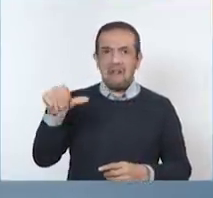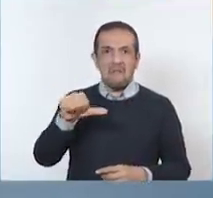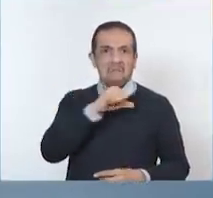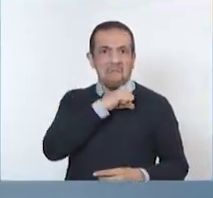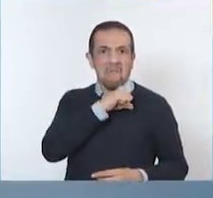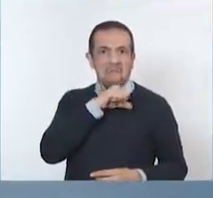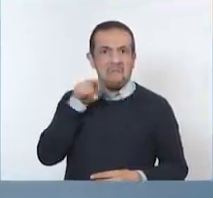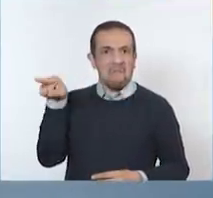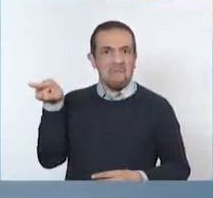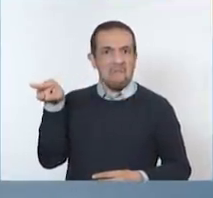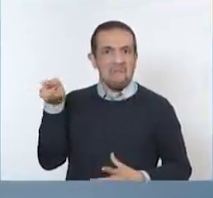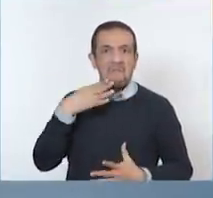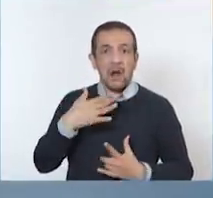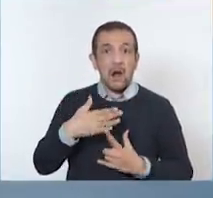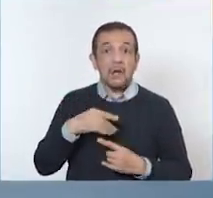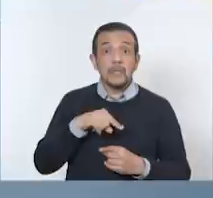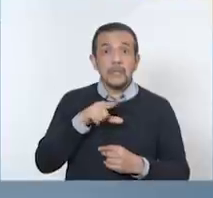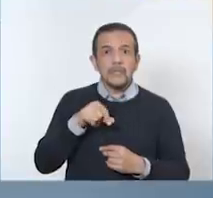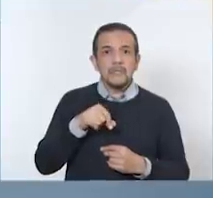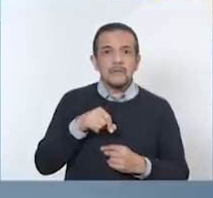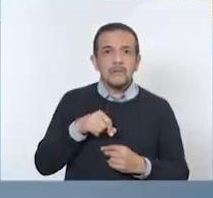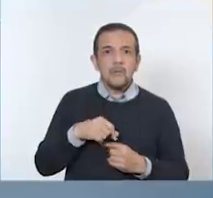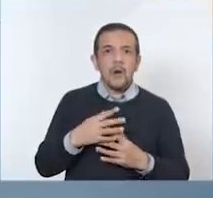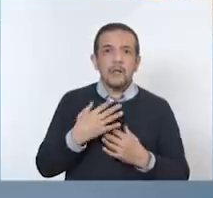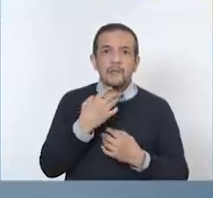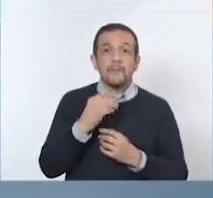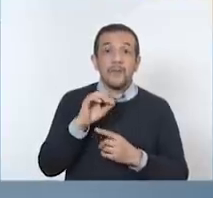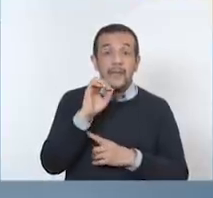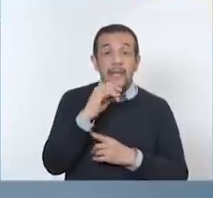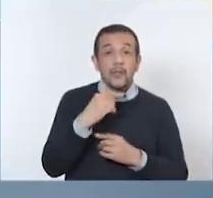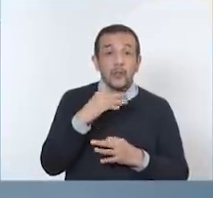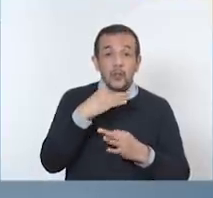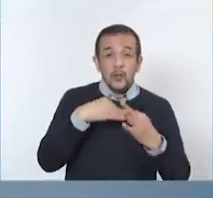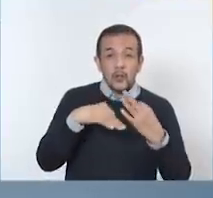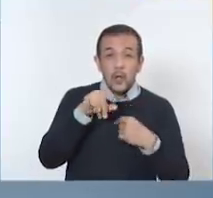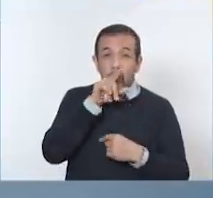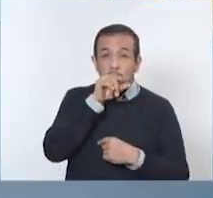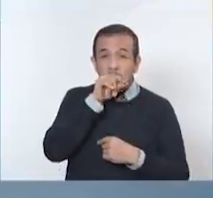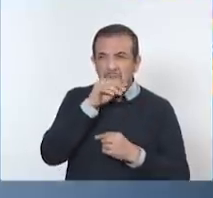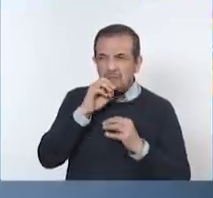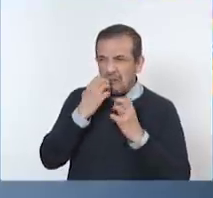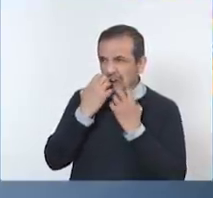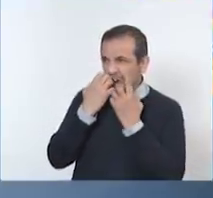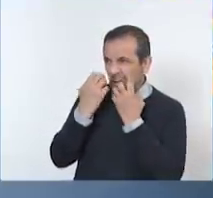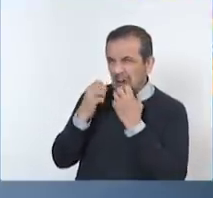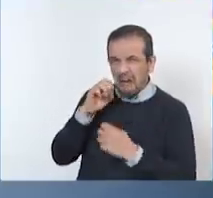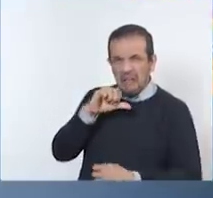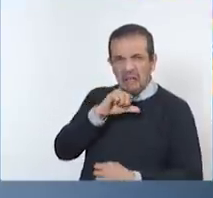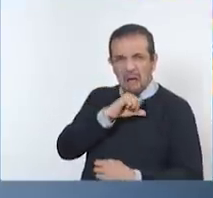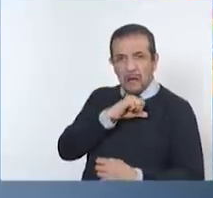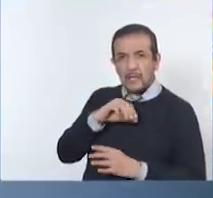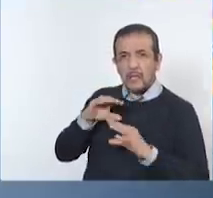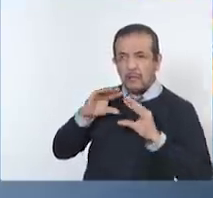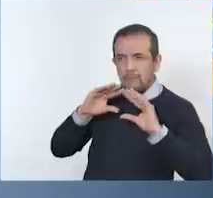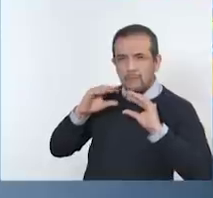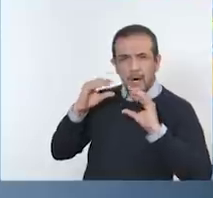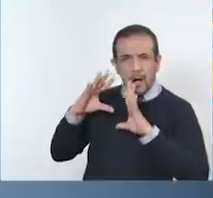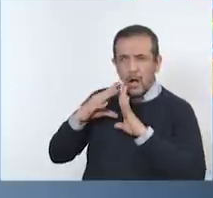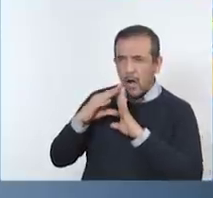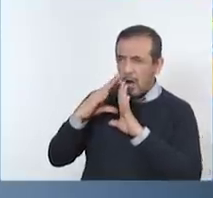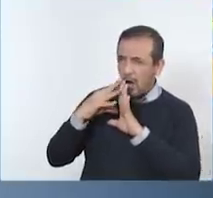¡Egoísta! Y se escuchó el eco de todos los pájaros y las